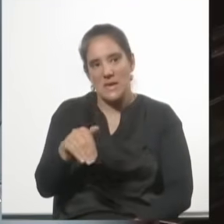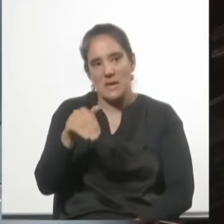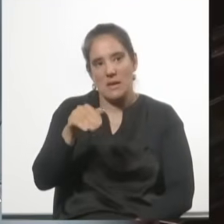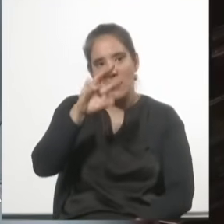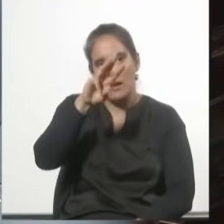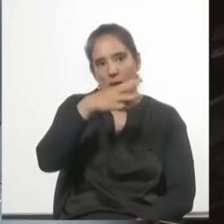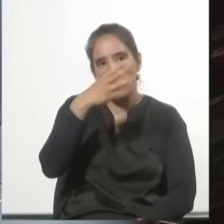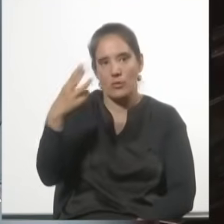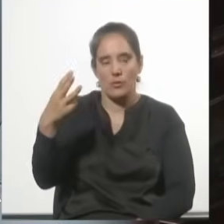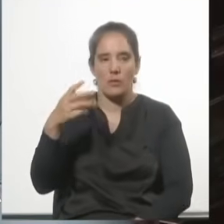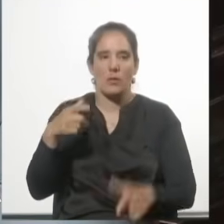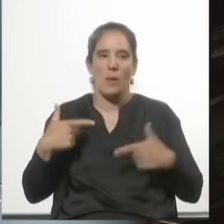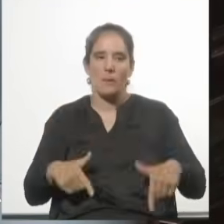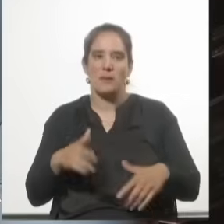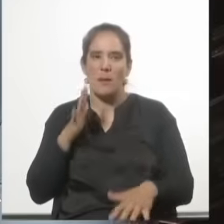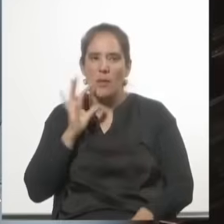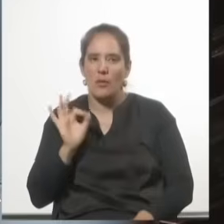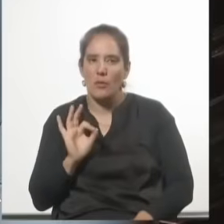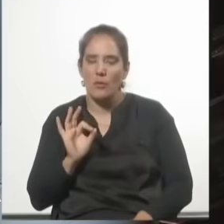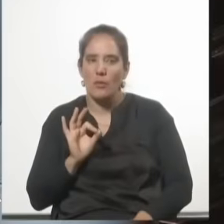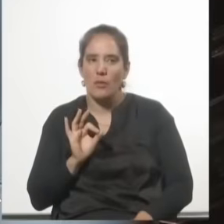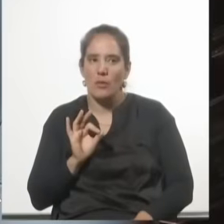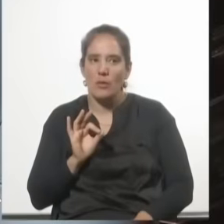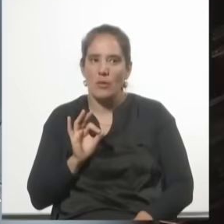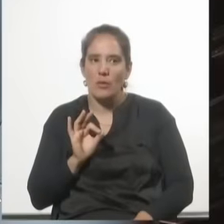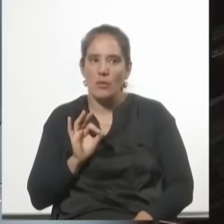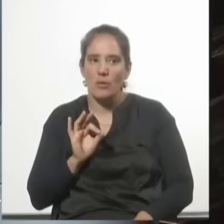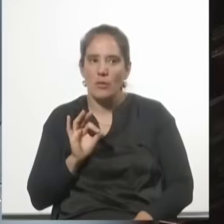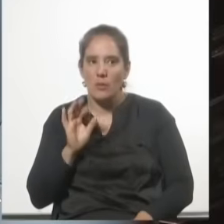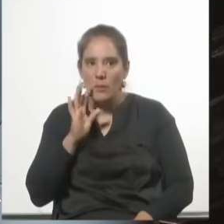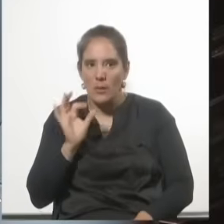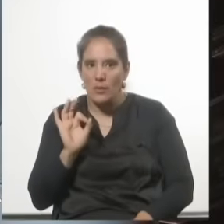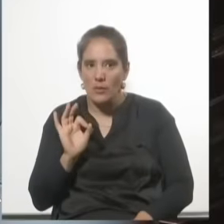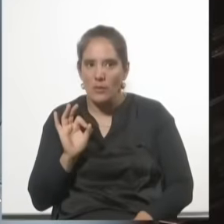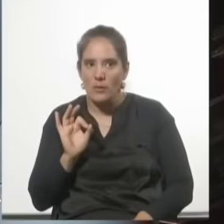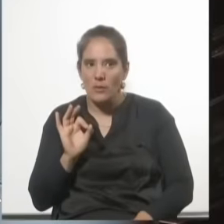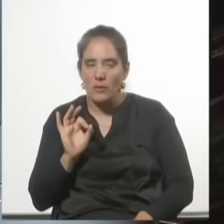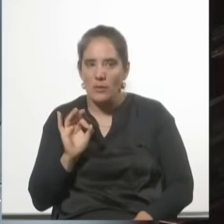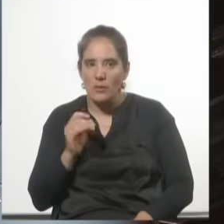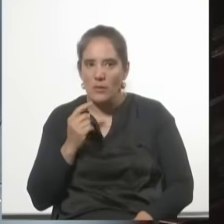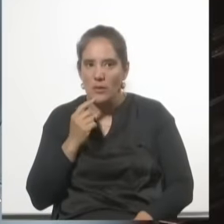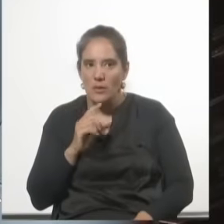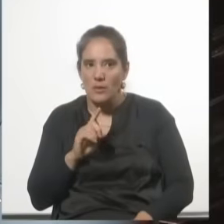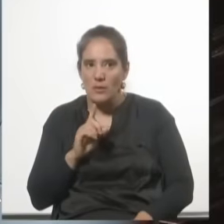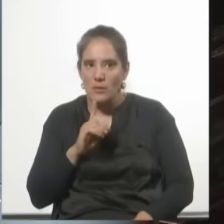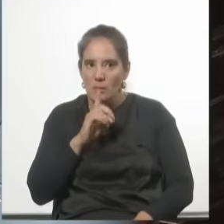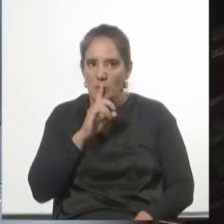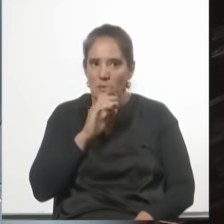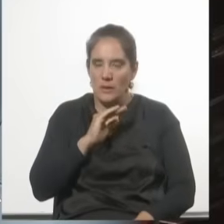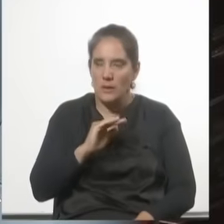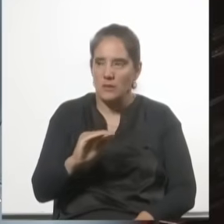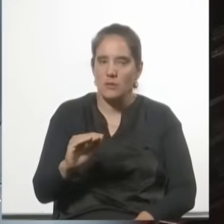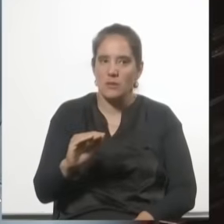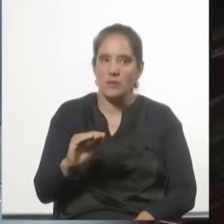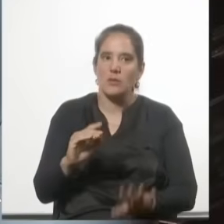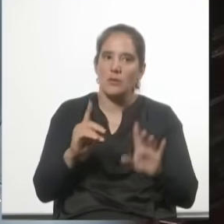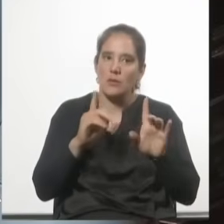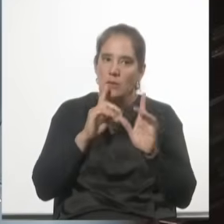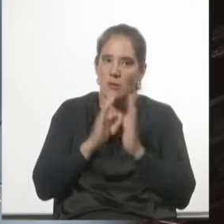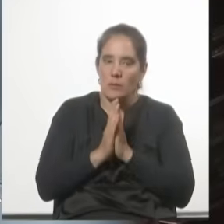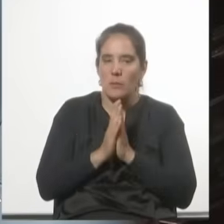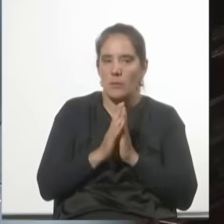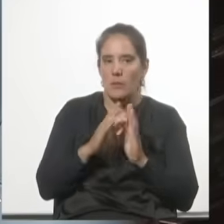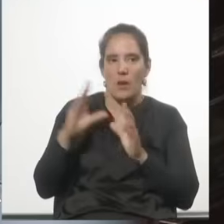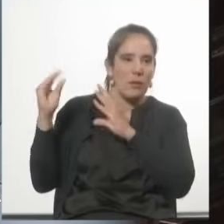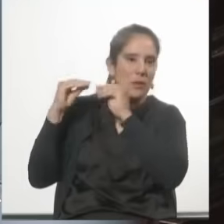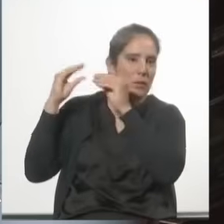28.794.500 euros. Ministra, discúlpeme, quizás por su tono respetuoso, no hay una convocatoria del silencio en la sala, así que la voy a amparar en el